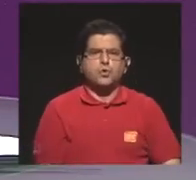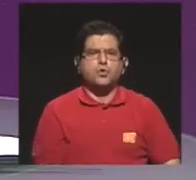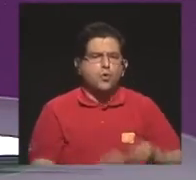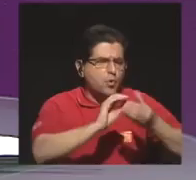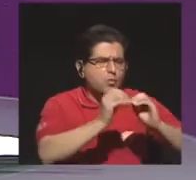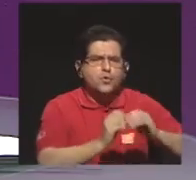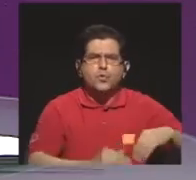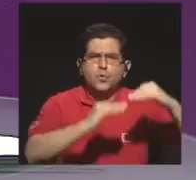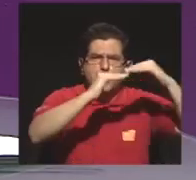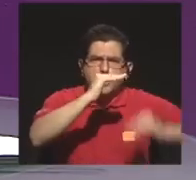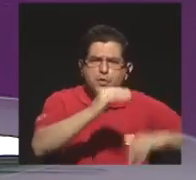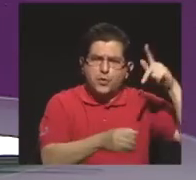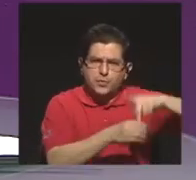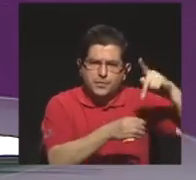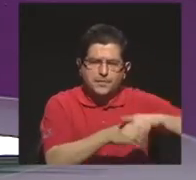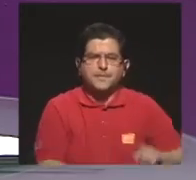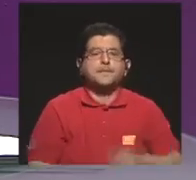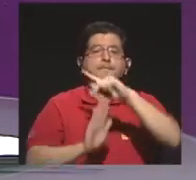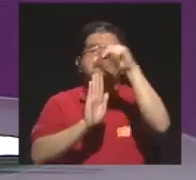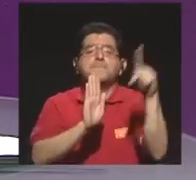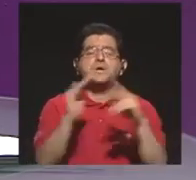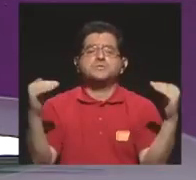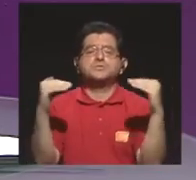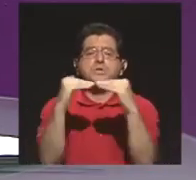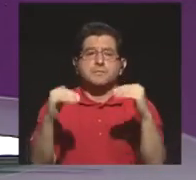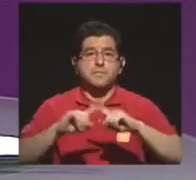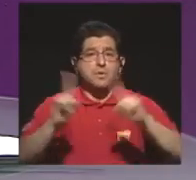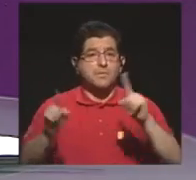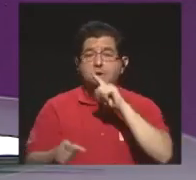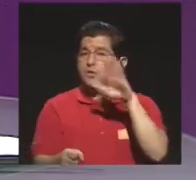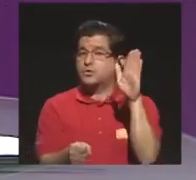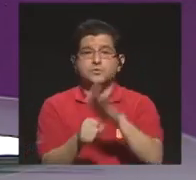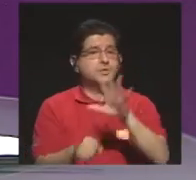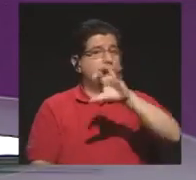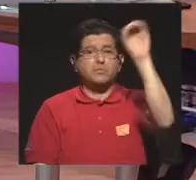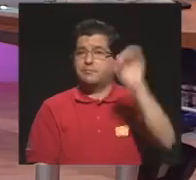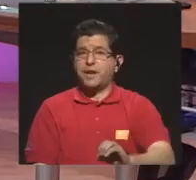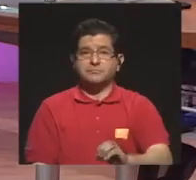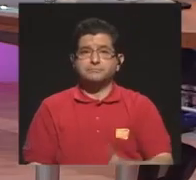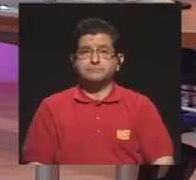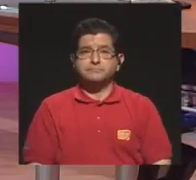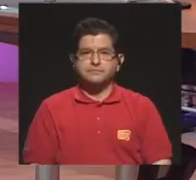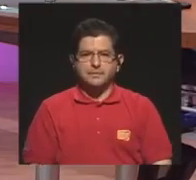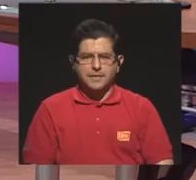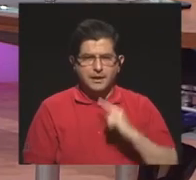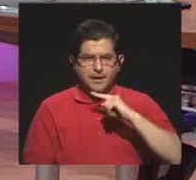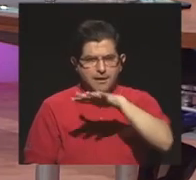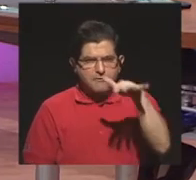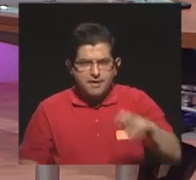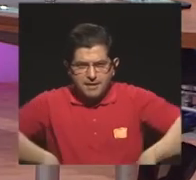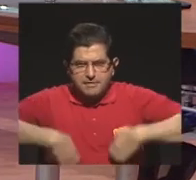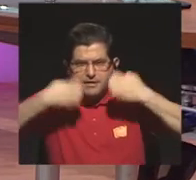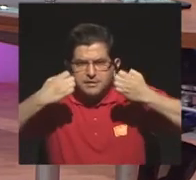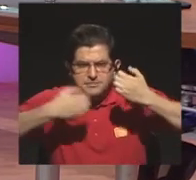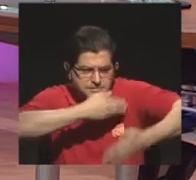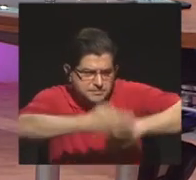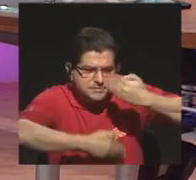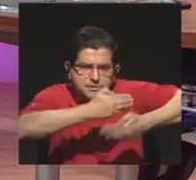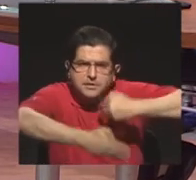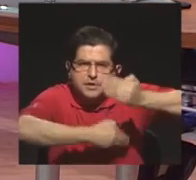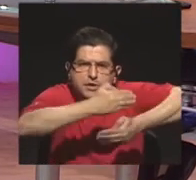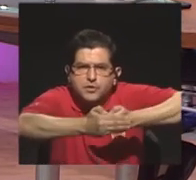de participación política, con el principio de paridad, y no llegamos al 50%. Pero vamos a ver, hay una realidad en lo que son los